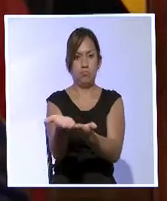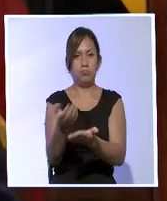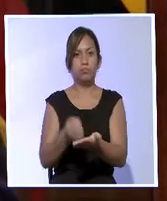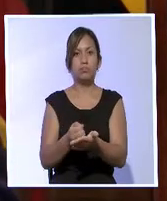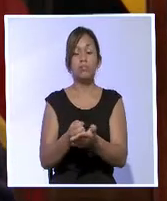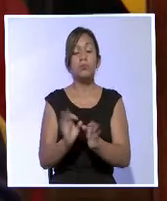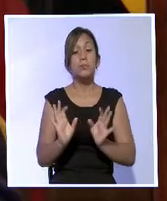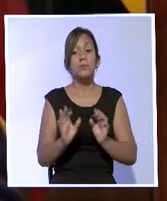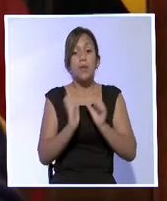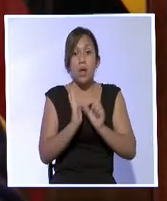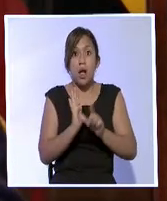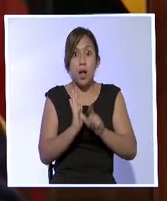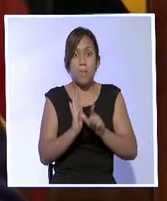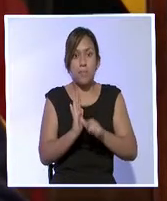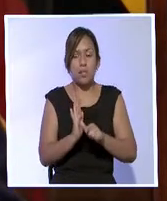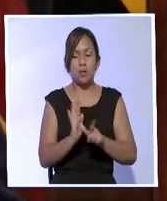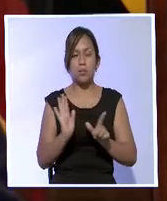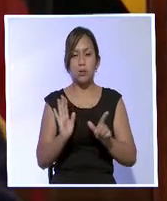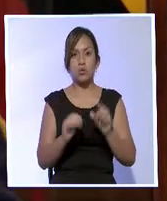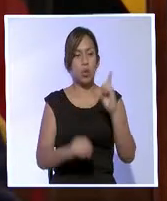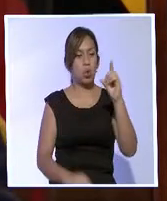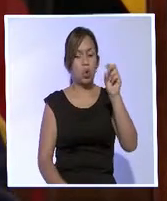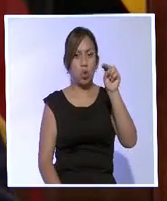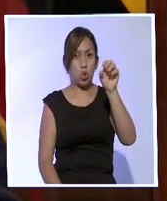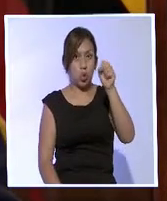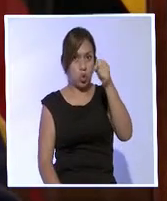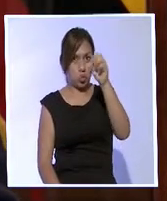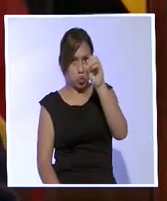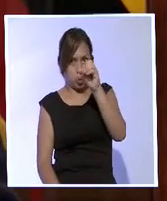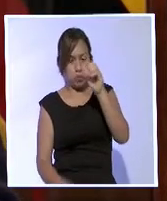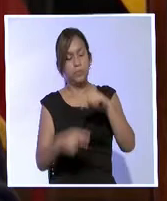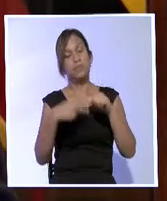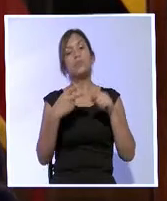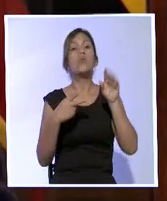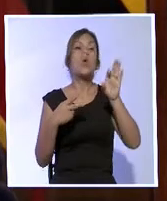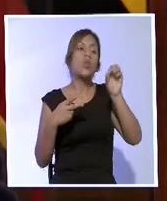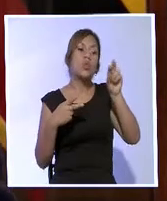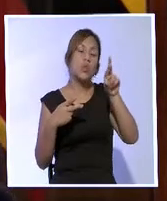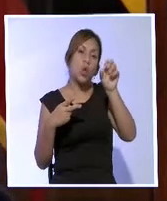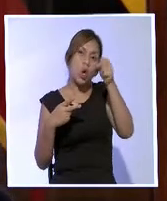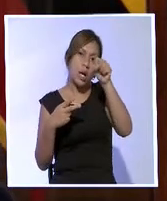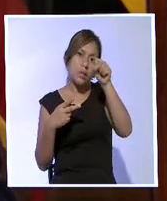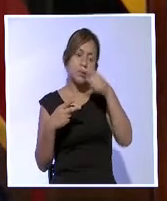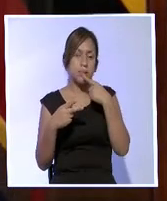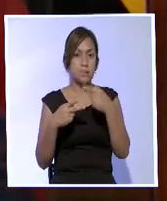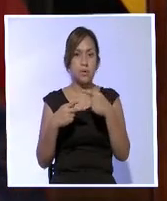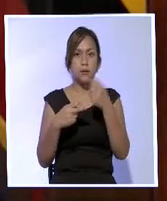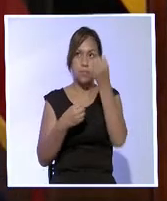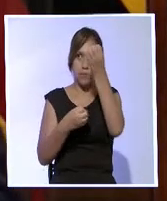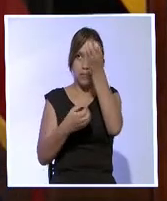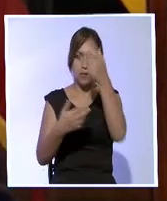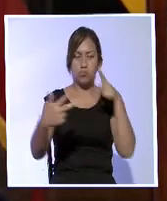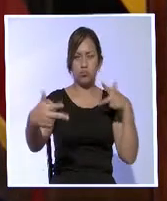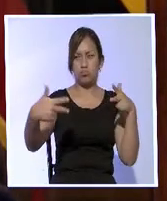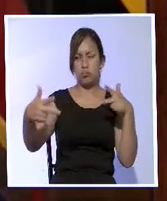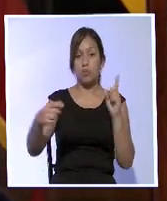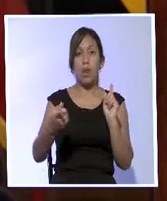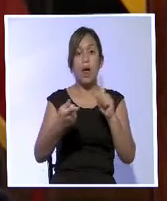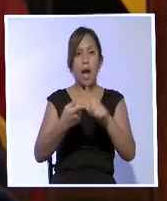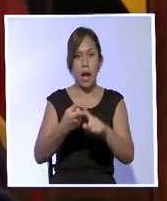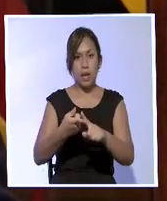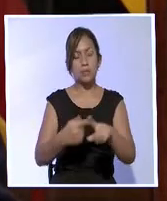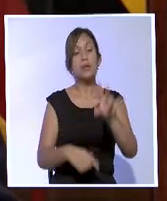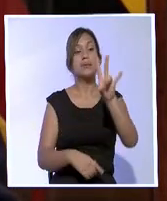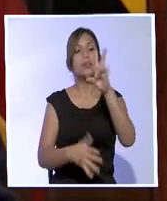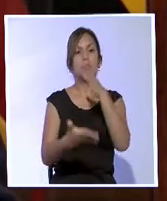los asambleístas patricio donoso y luis fernando torres- dieron declaraciones a la prensa en la que esperan que hasta las 19 horas con